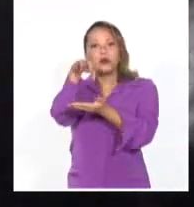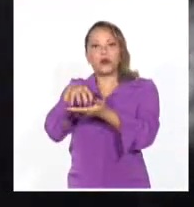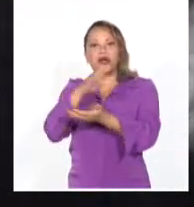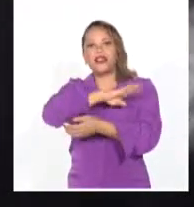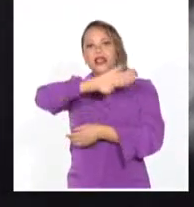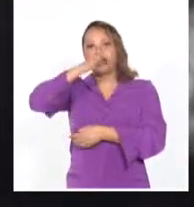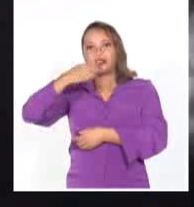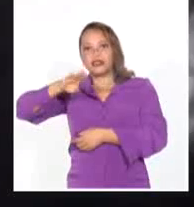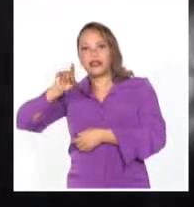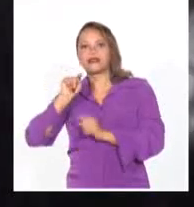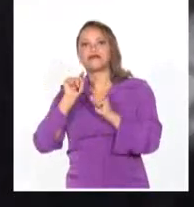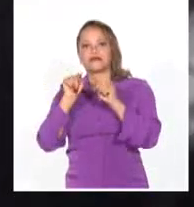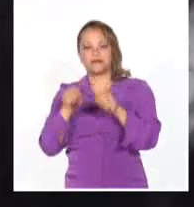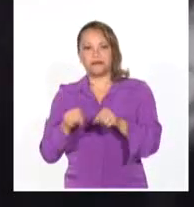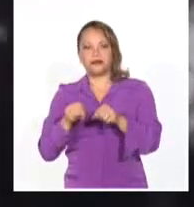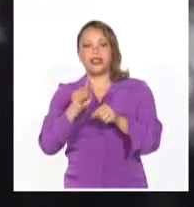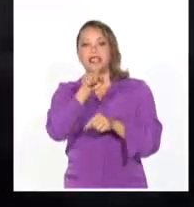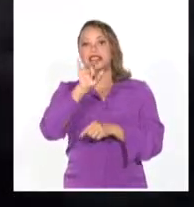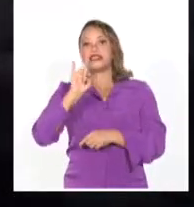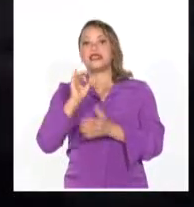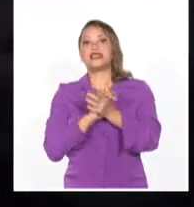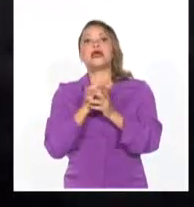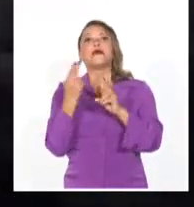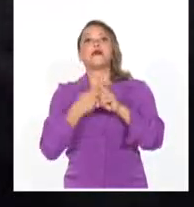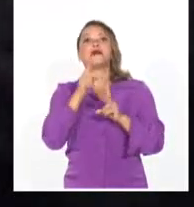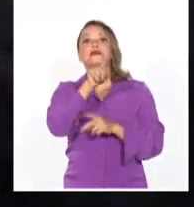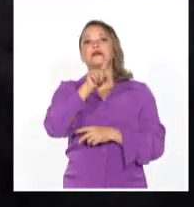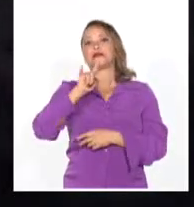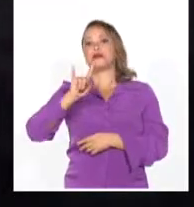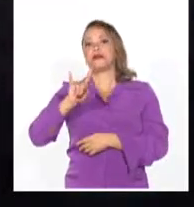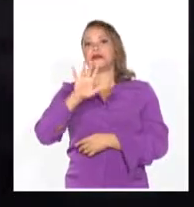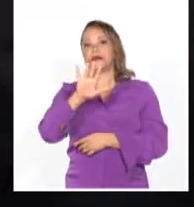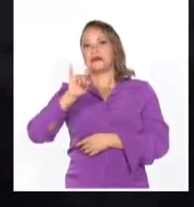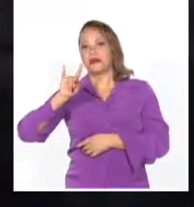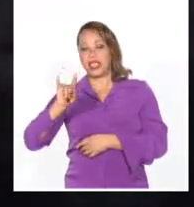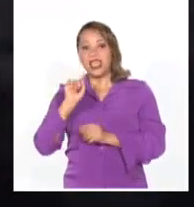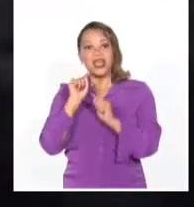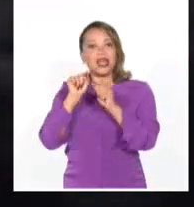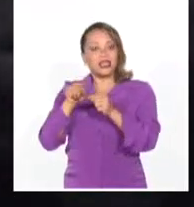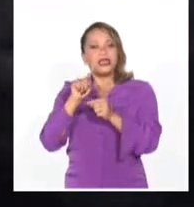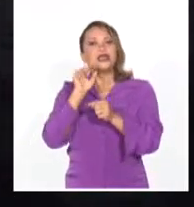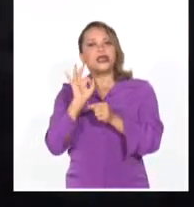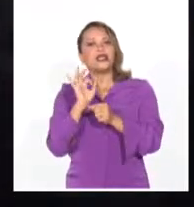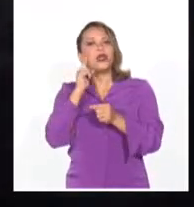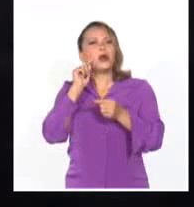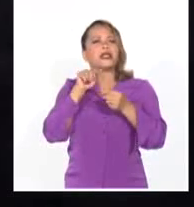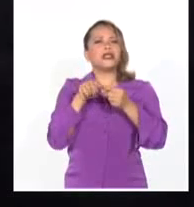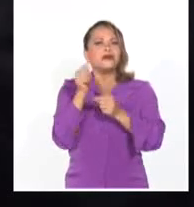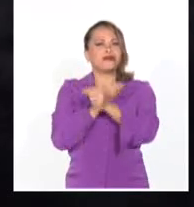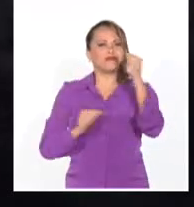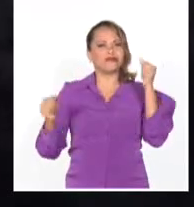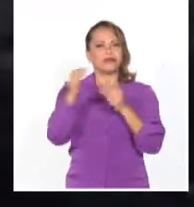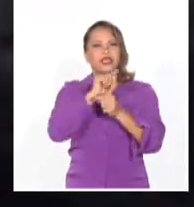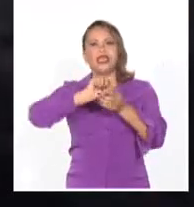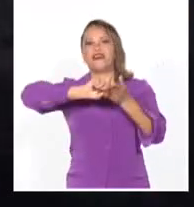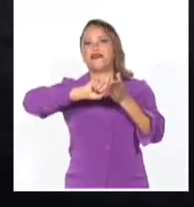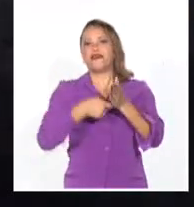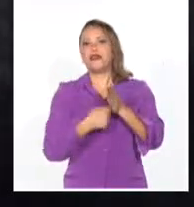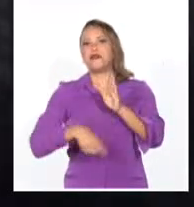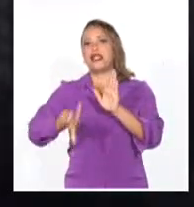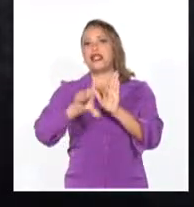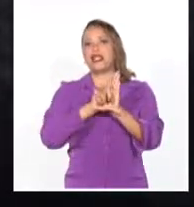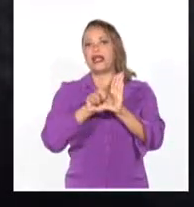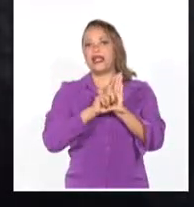Sierra Maestra. Es 17 de mayo de 1959 y tiene por misión principal la firma de la Ley